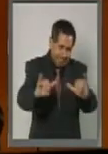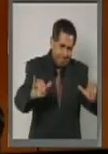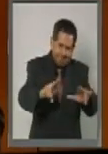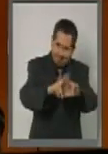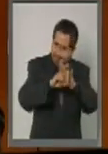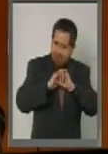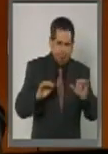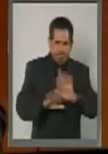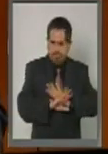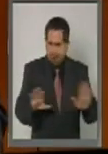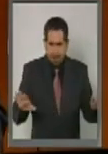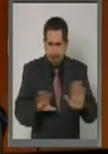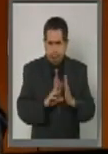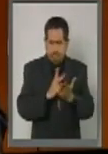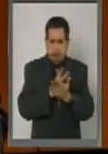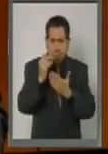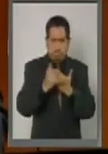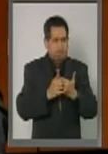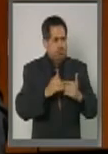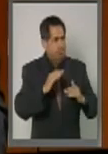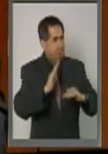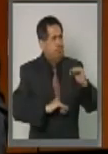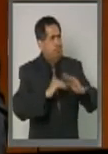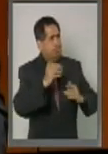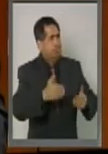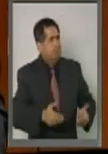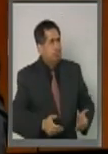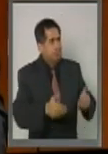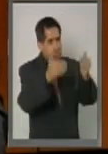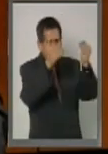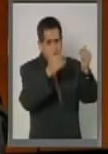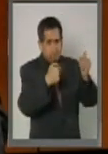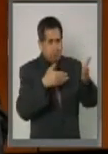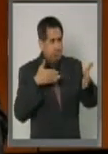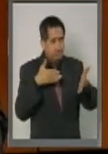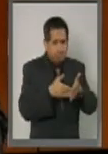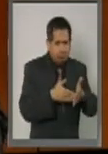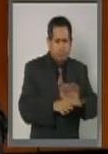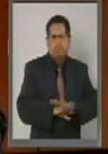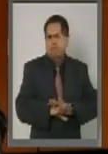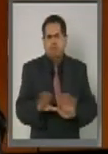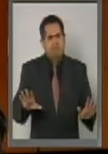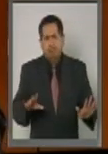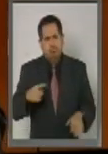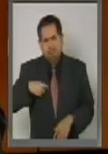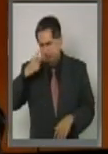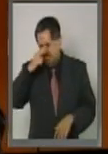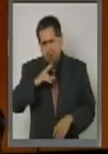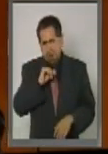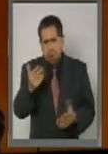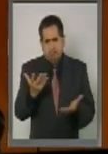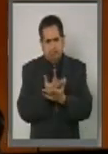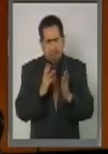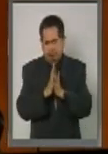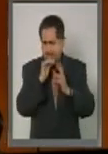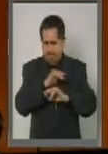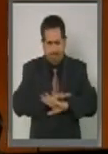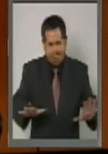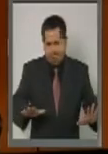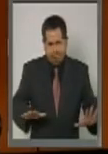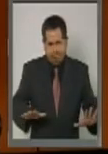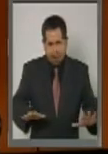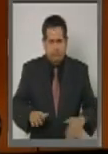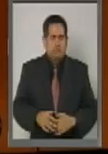proyecto que implique una barrera física entre México y los Estados Unidos. México.